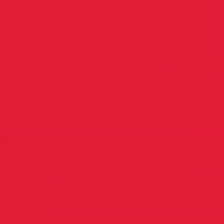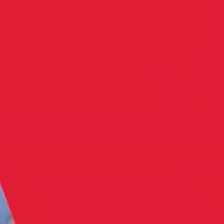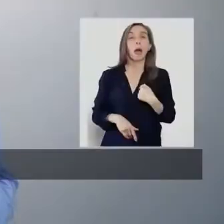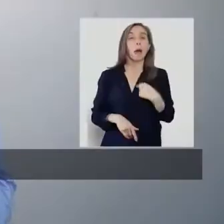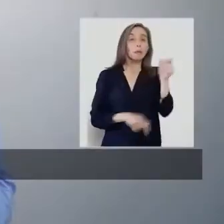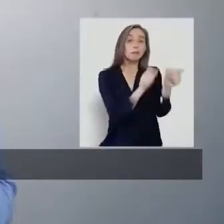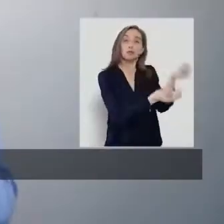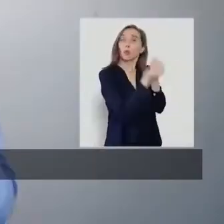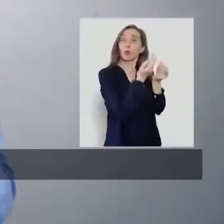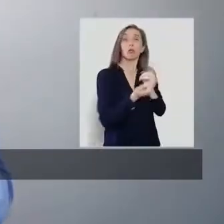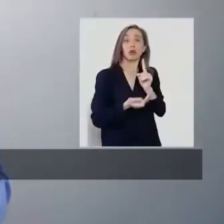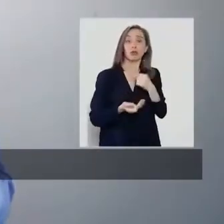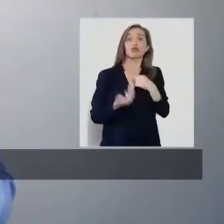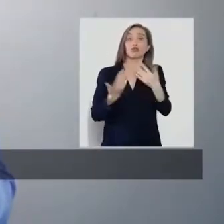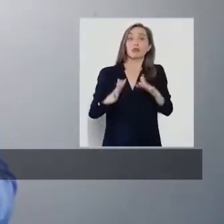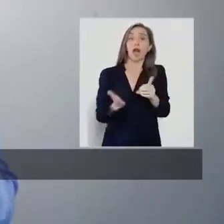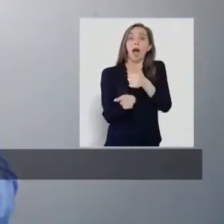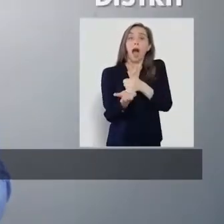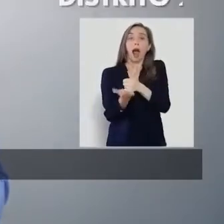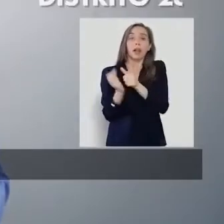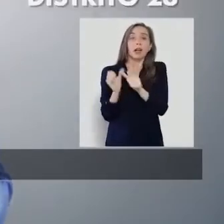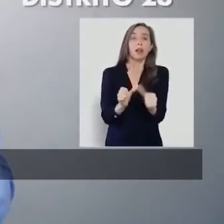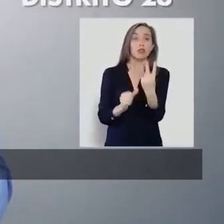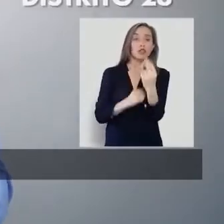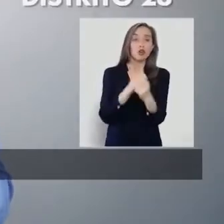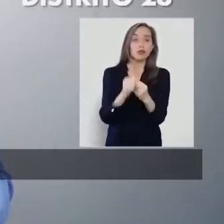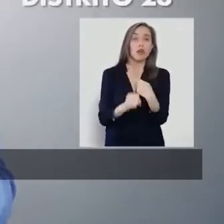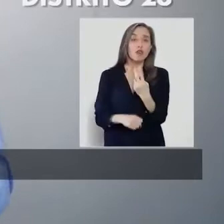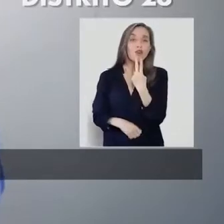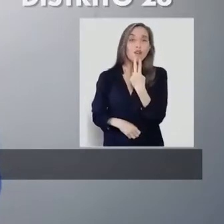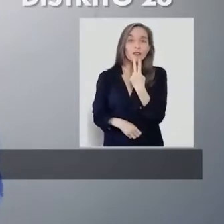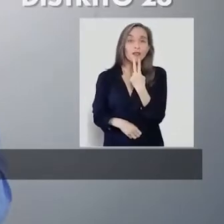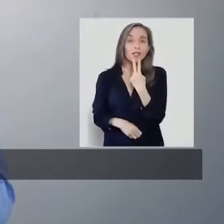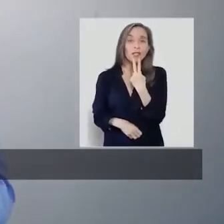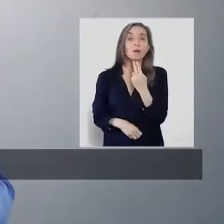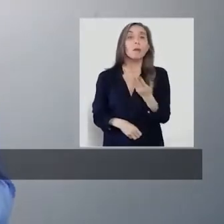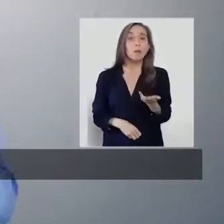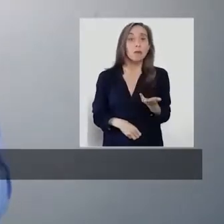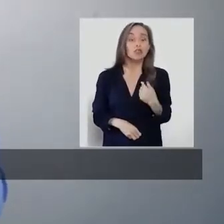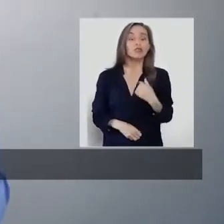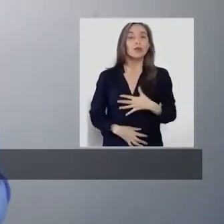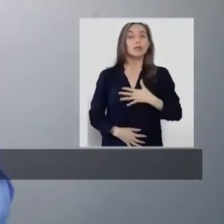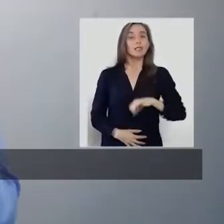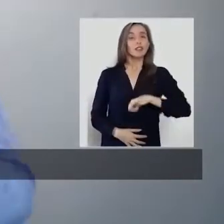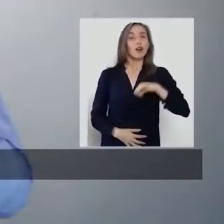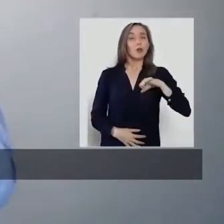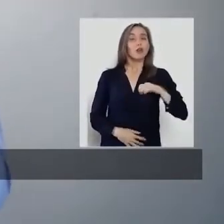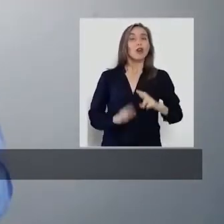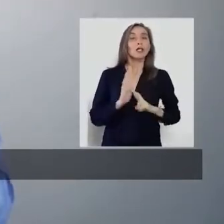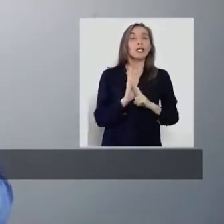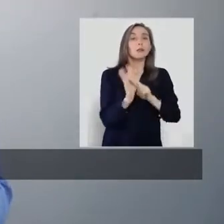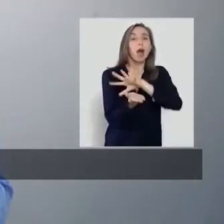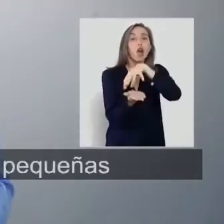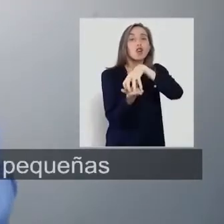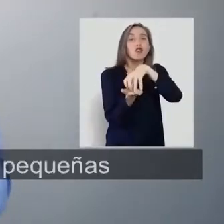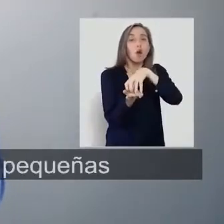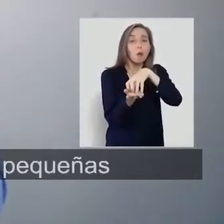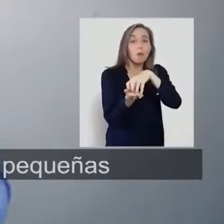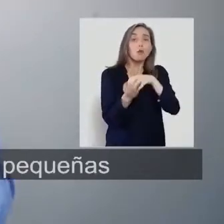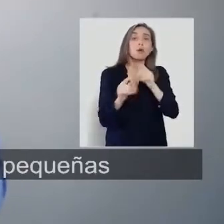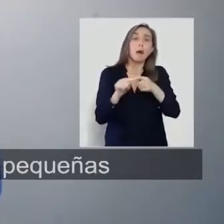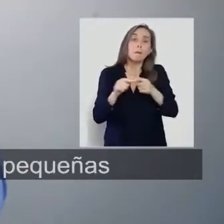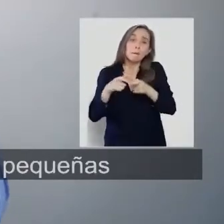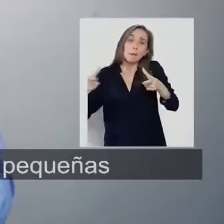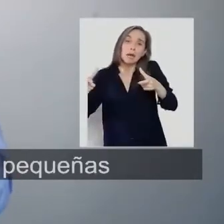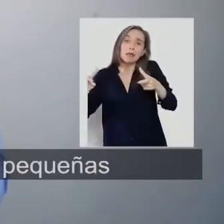sabes. Porque a mí no me lo contaron. Como alcalde en 12 años yo lo viví. Por eso me siento orgulloso de